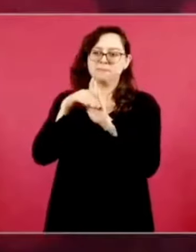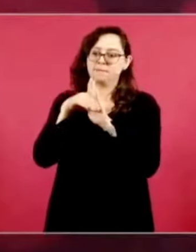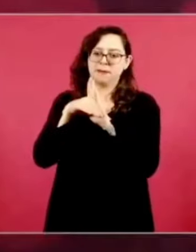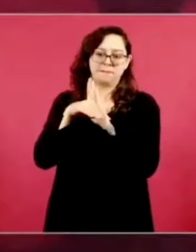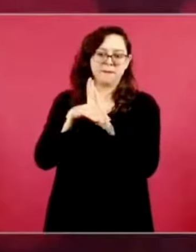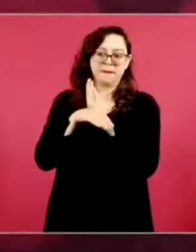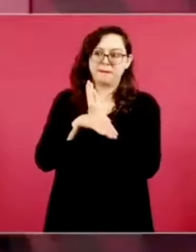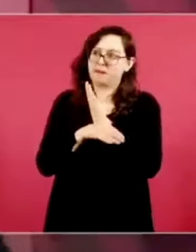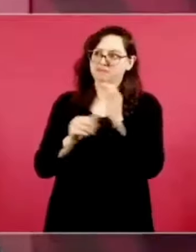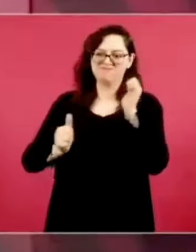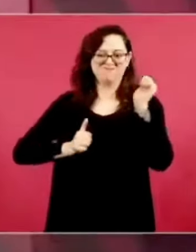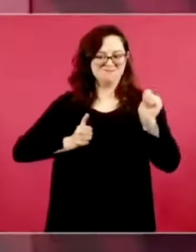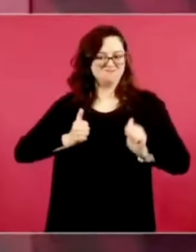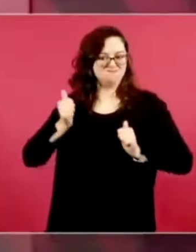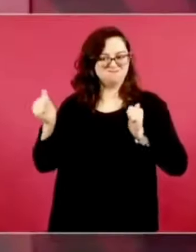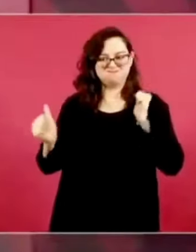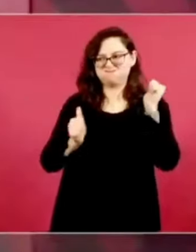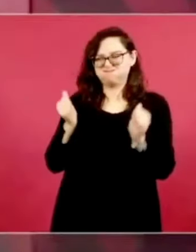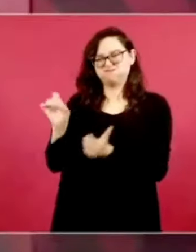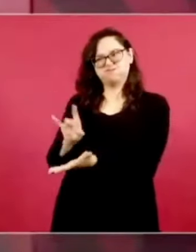el movimiento